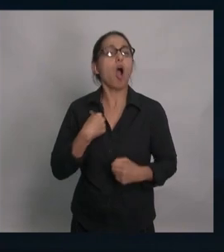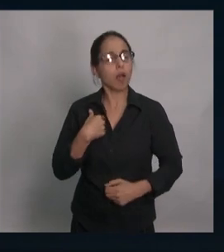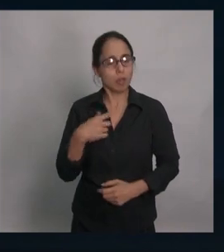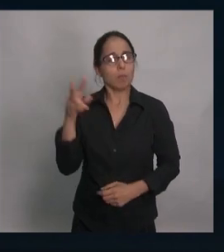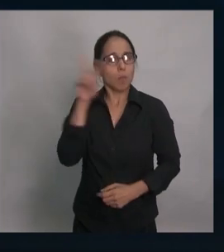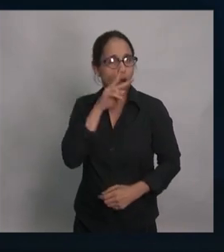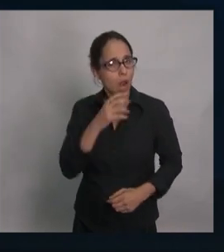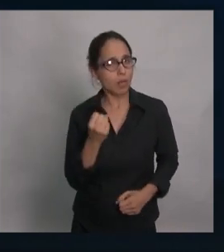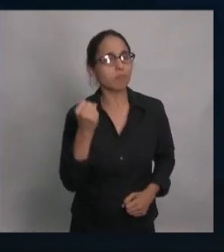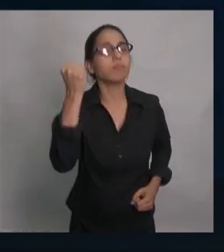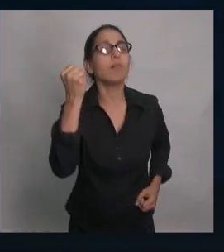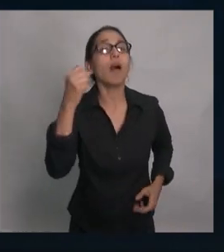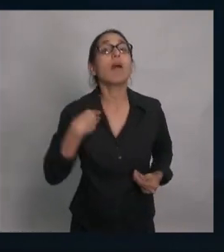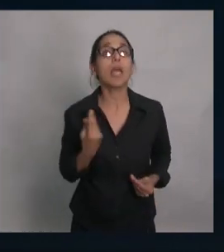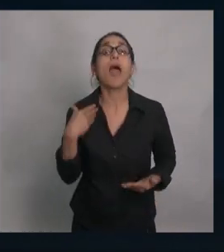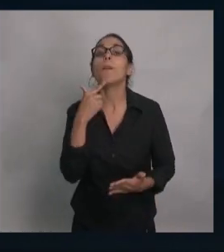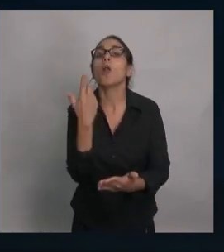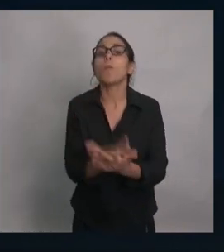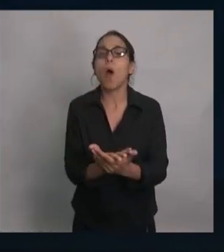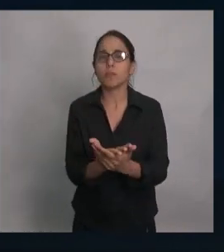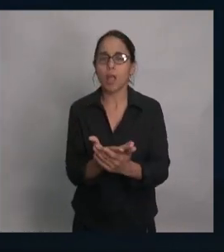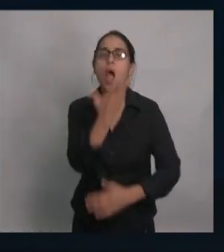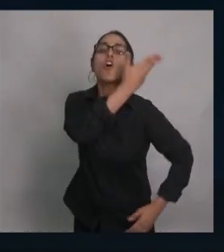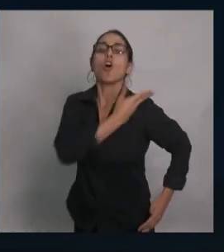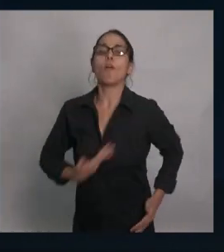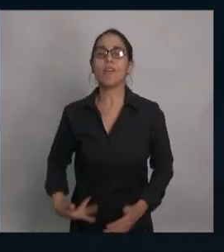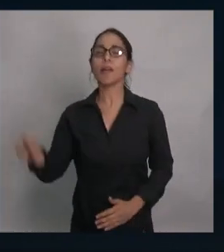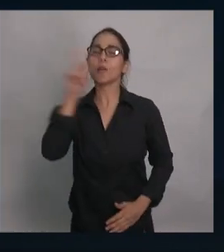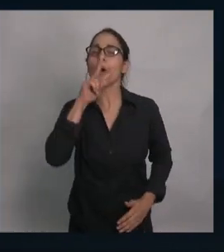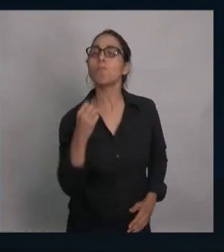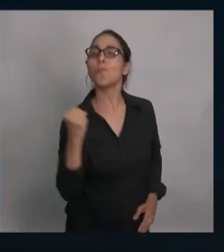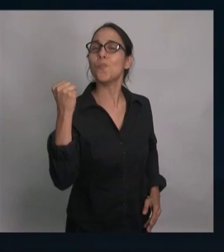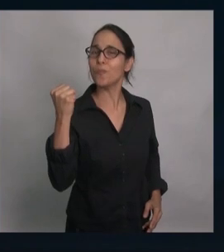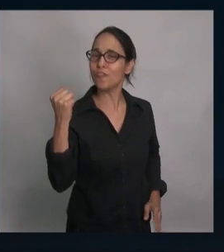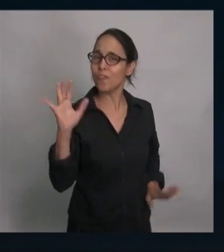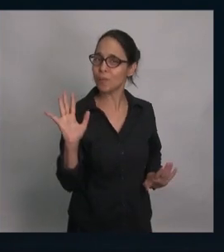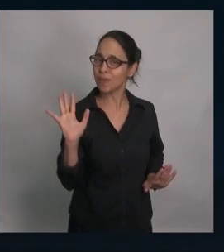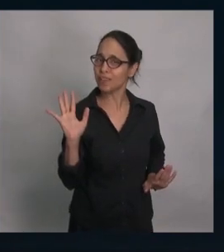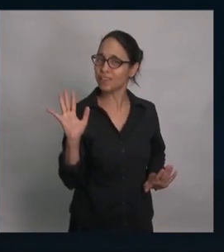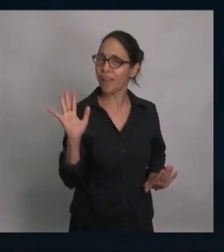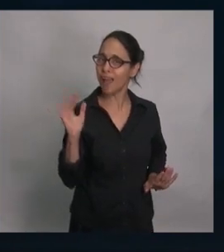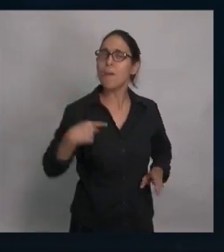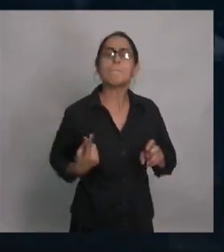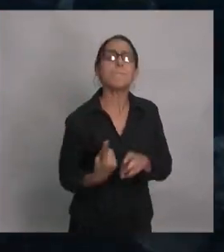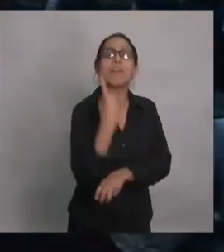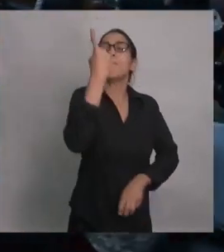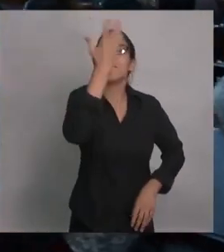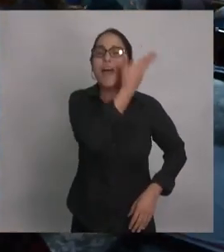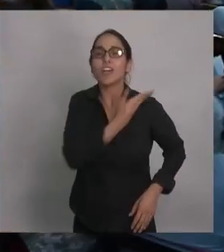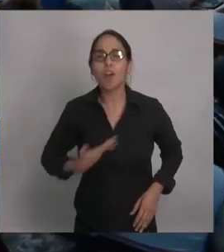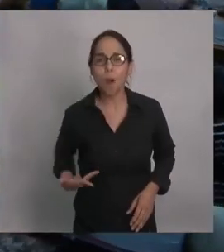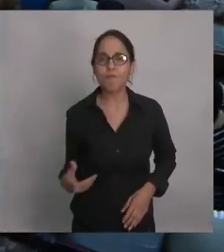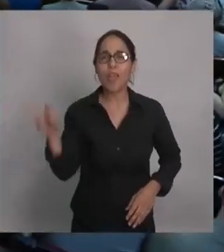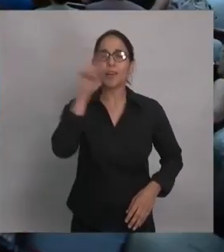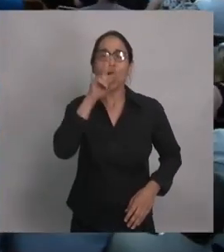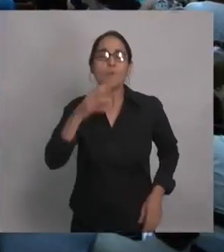un gobierno feminista en Chile, el primer gobierno feminista en la